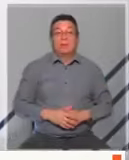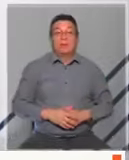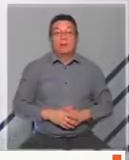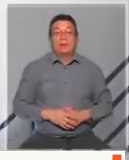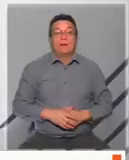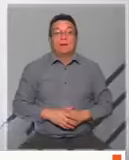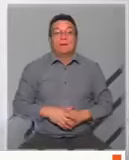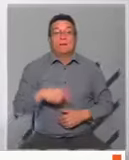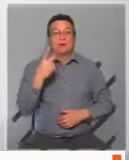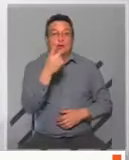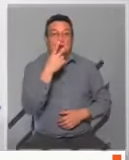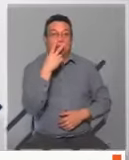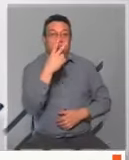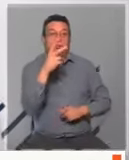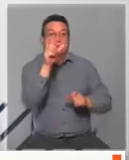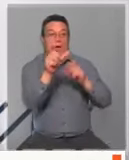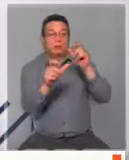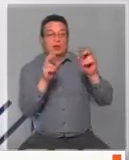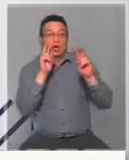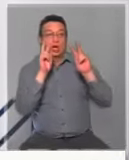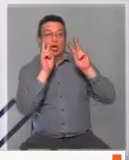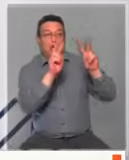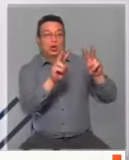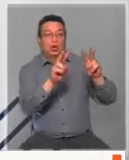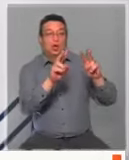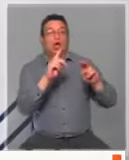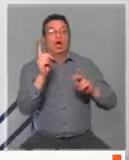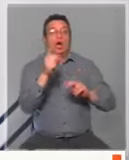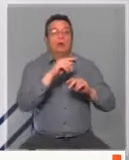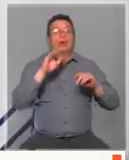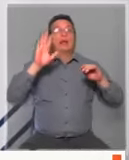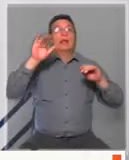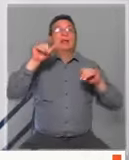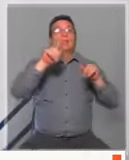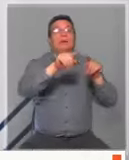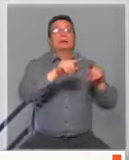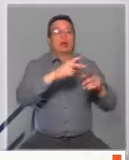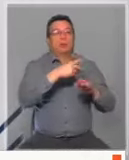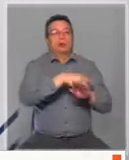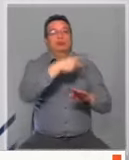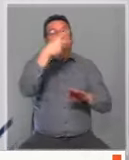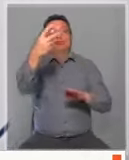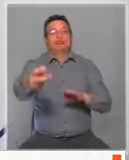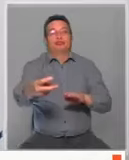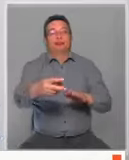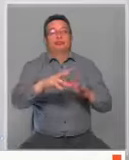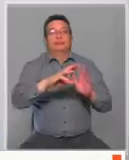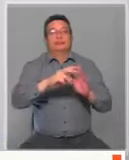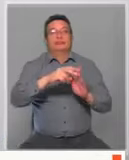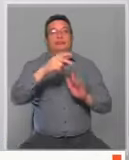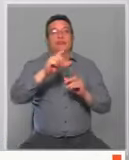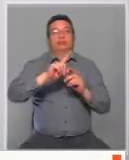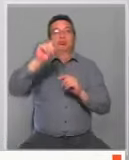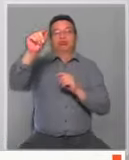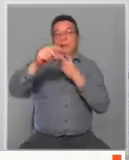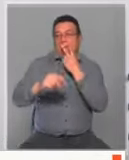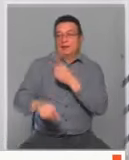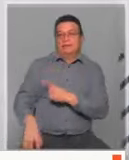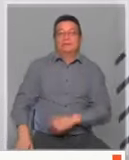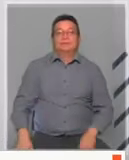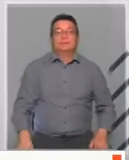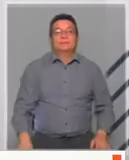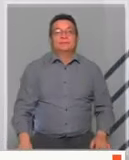regresiva y suspenso del público, incluso se llamaba a despedir al acróbata, próximo a lanzarse a los aires.